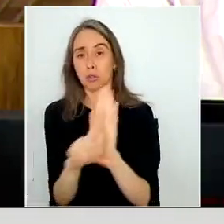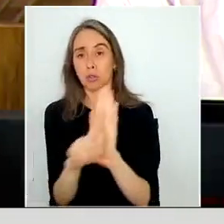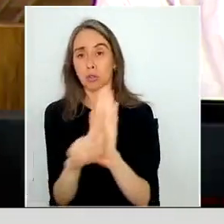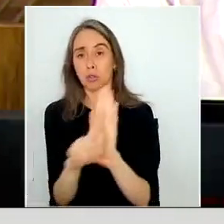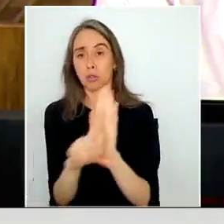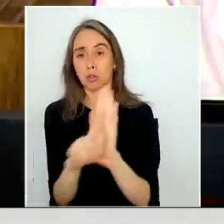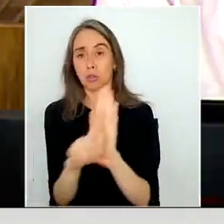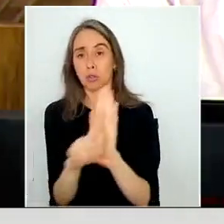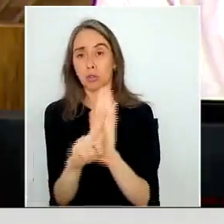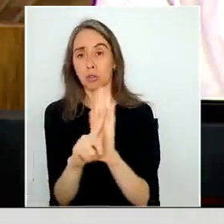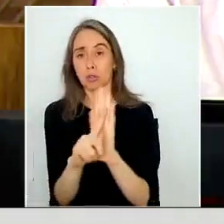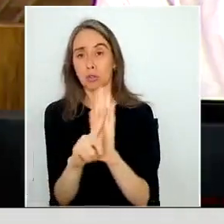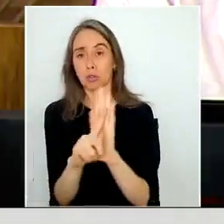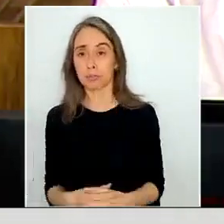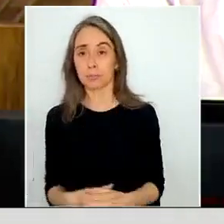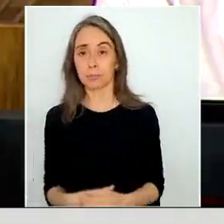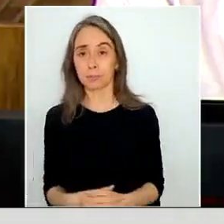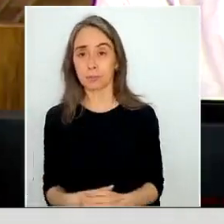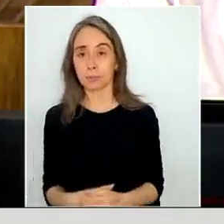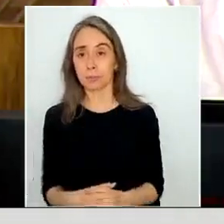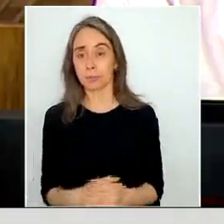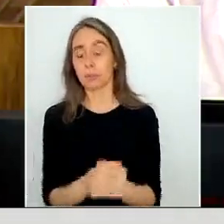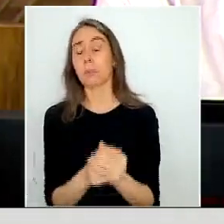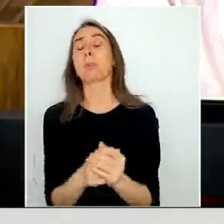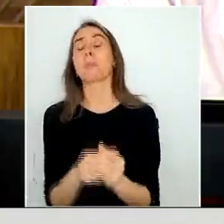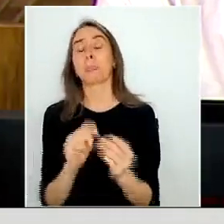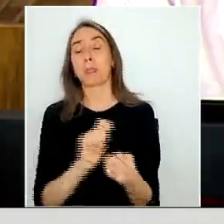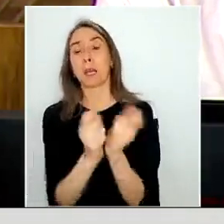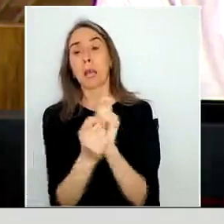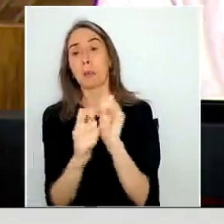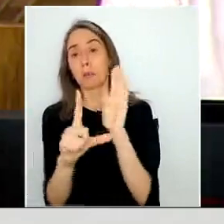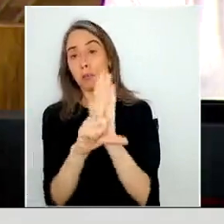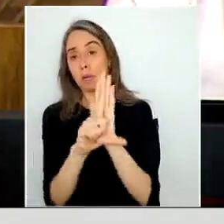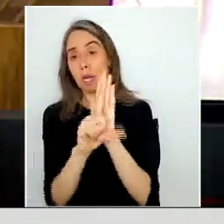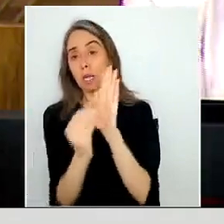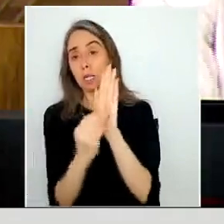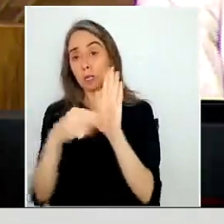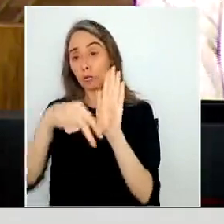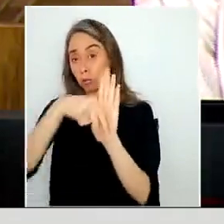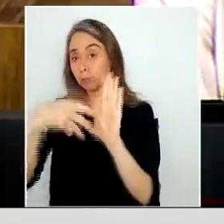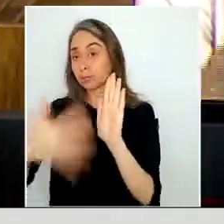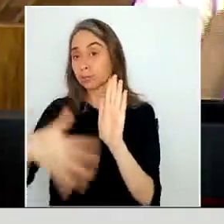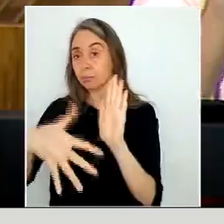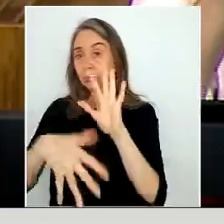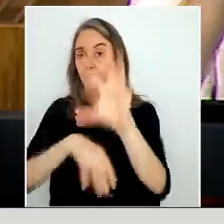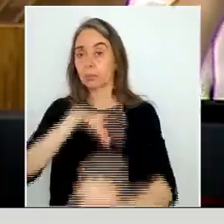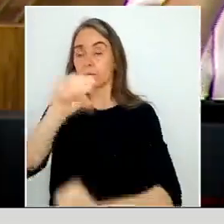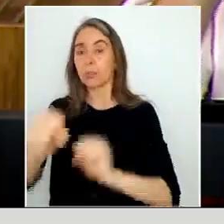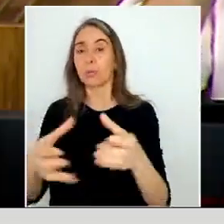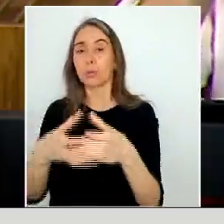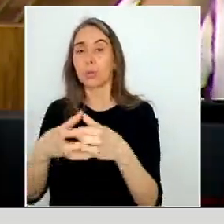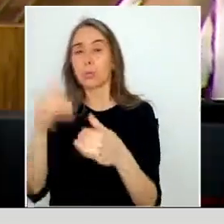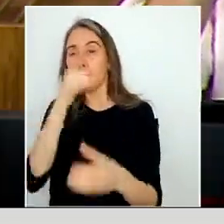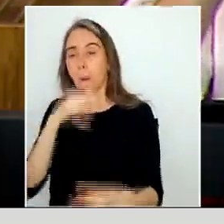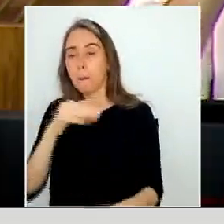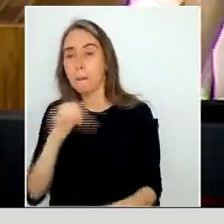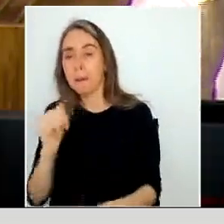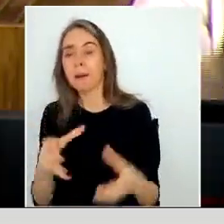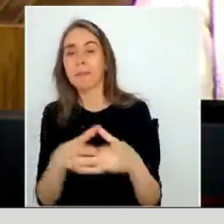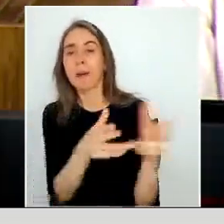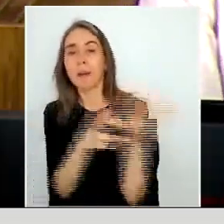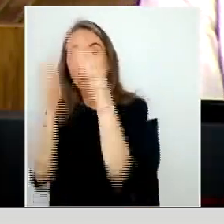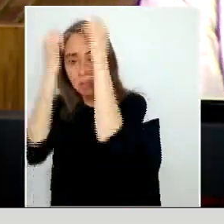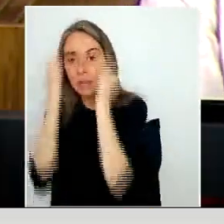extraordinaria en nuestra legislación que es sumamente importante para desbaratar el crimen organizado que dice relación con la cooperación